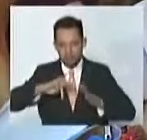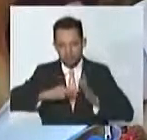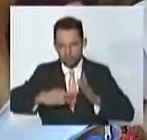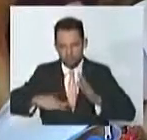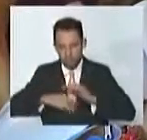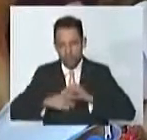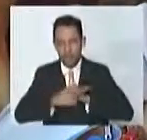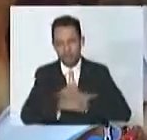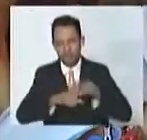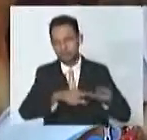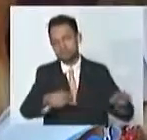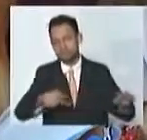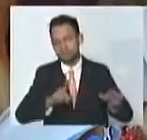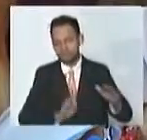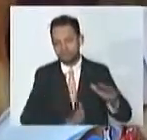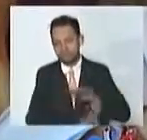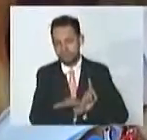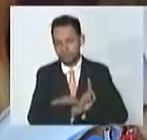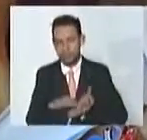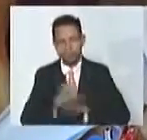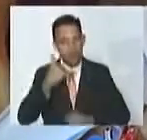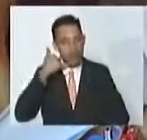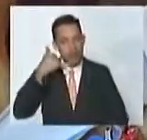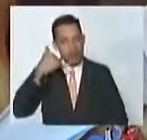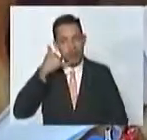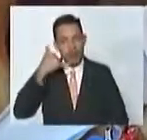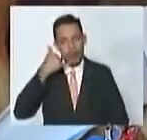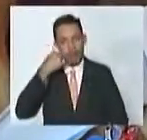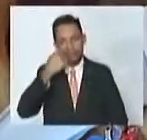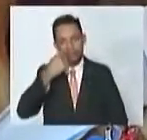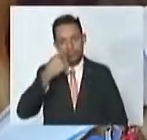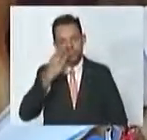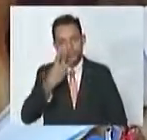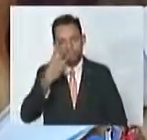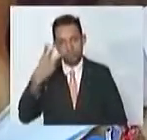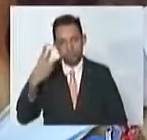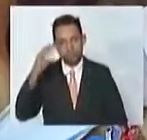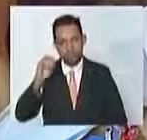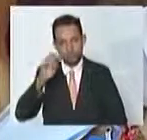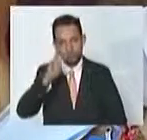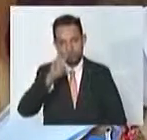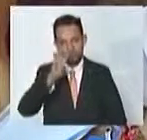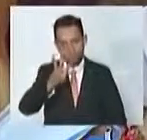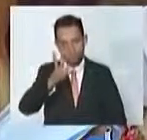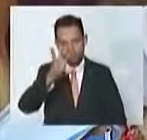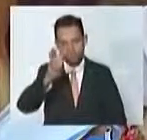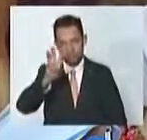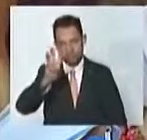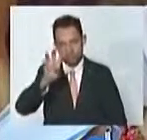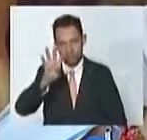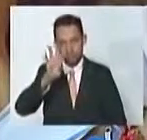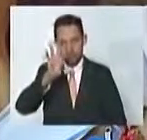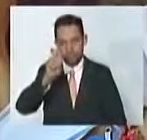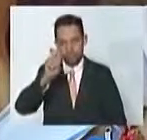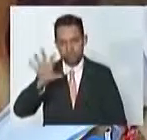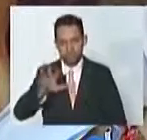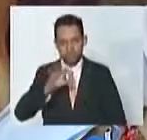sus inquietudes, tengan muy presentes estos teléfonos 330-3975, y el